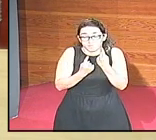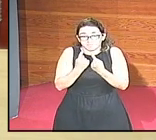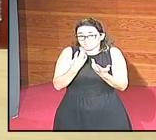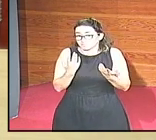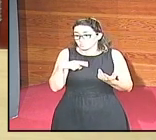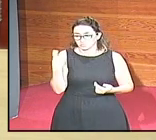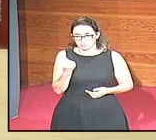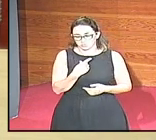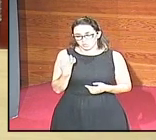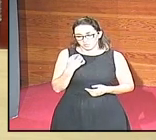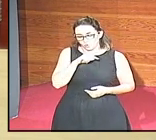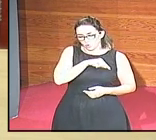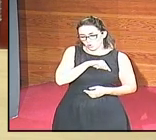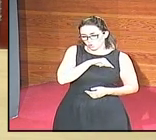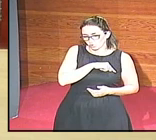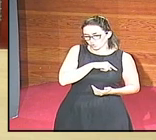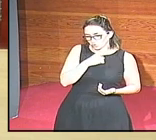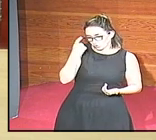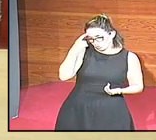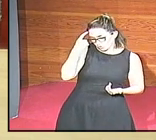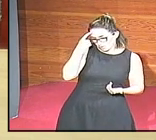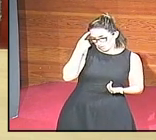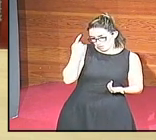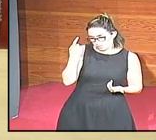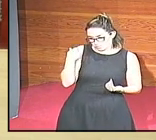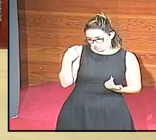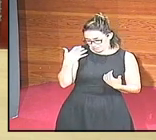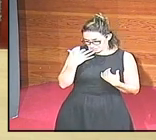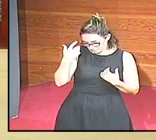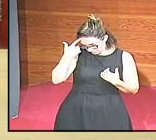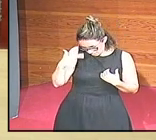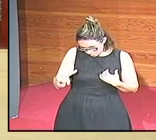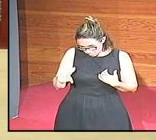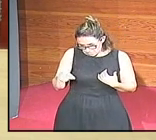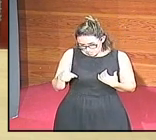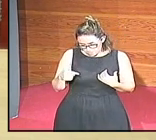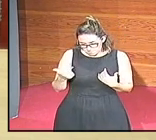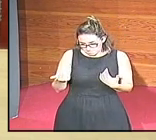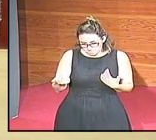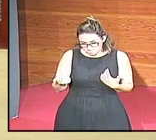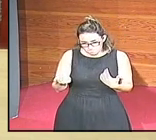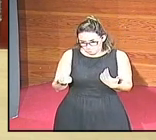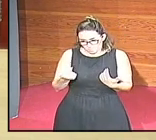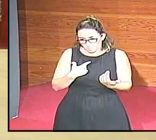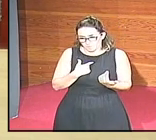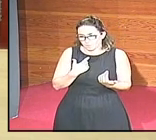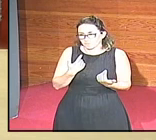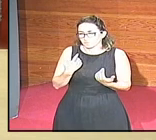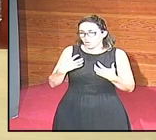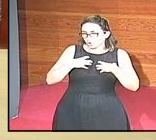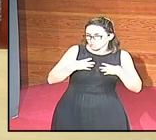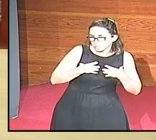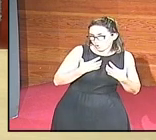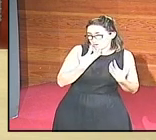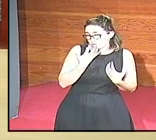pues tenemos que ser conscientes de ello, y que si somos conscientes de ello, pues entonces estos egoísmos que a